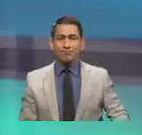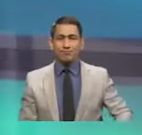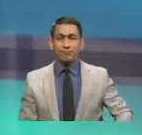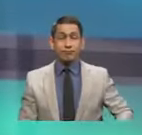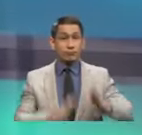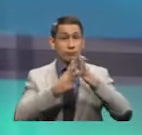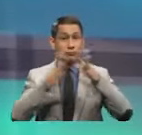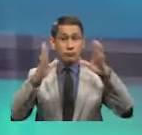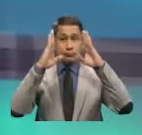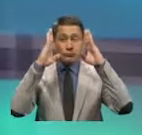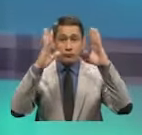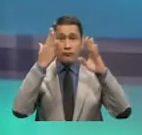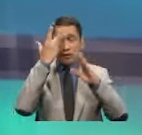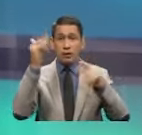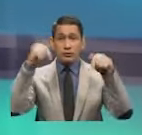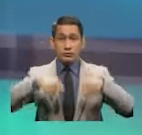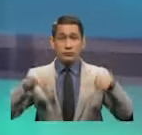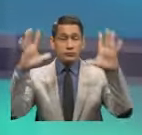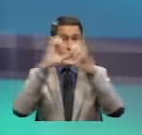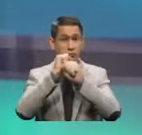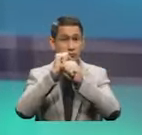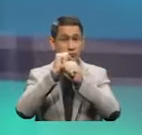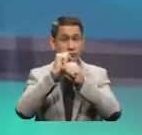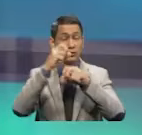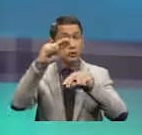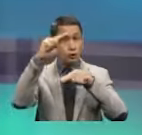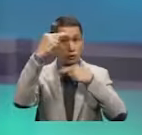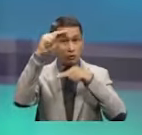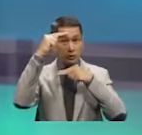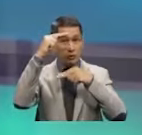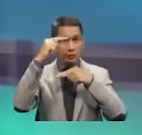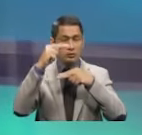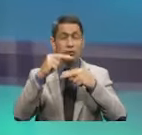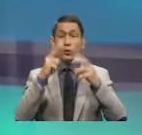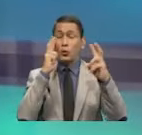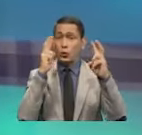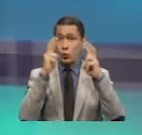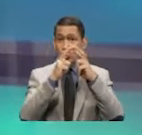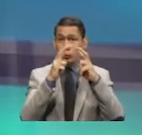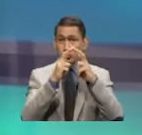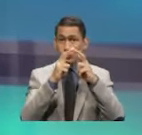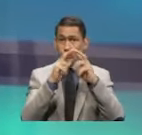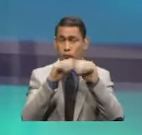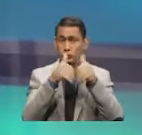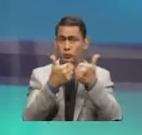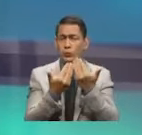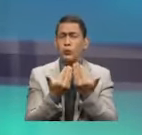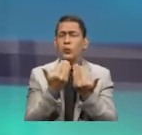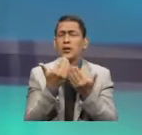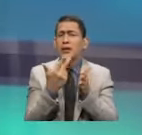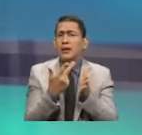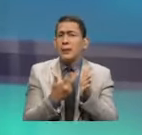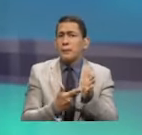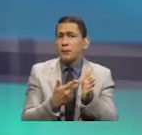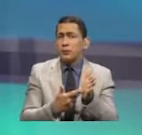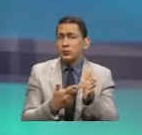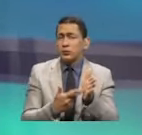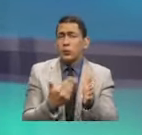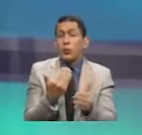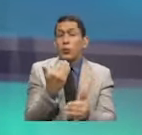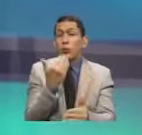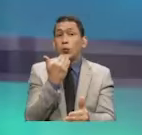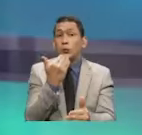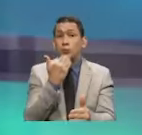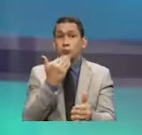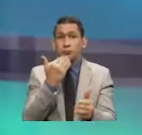Y atención, porque esta noche en el noticiero Tercera Emisión conozca todos los detalles precisamente de cómo